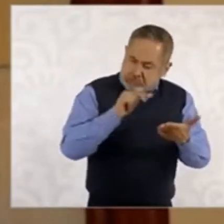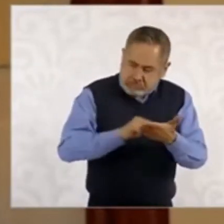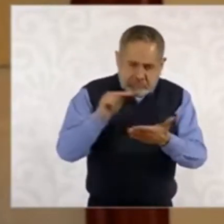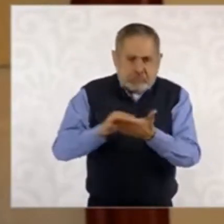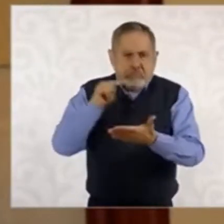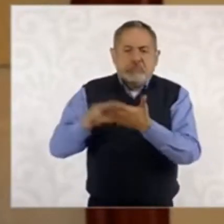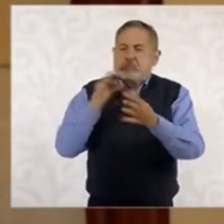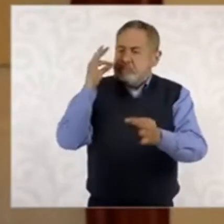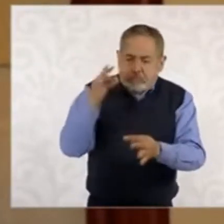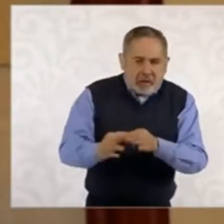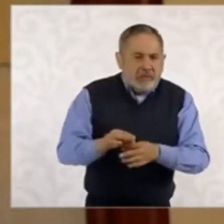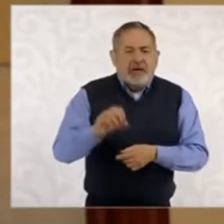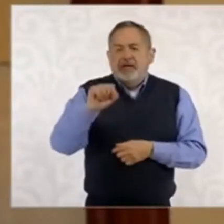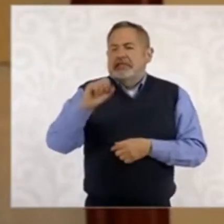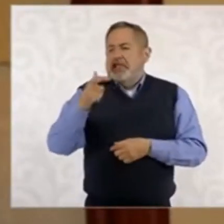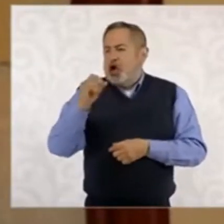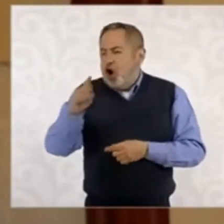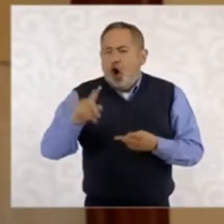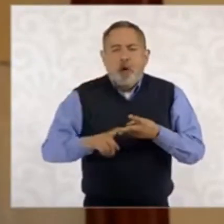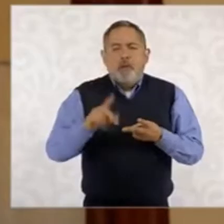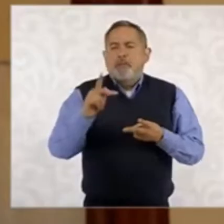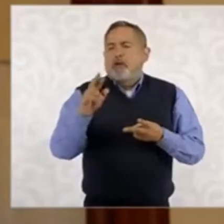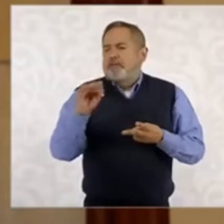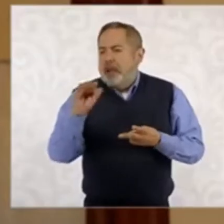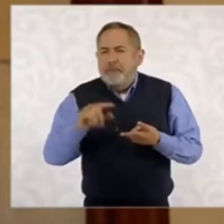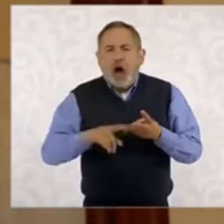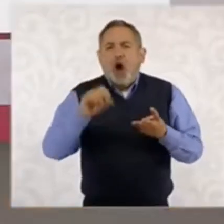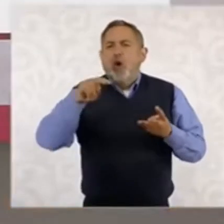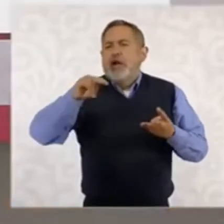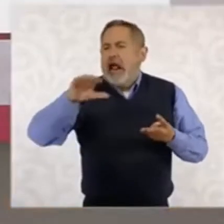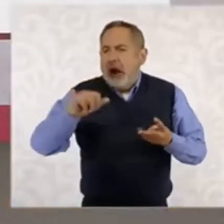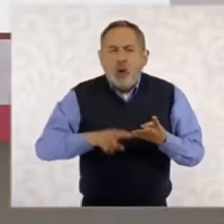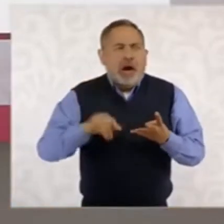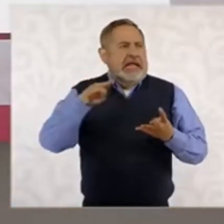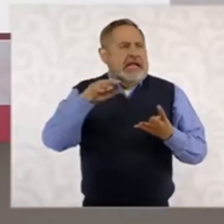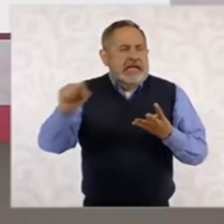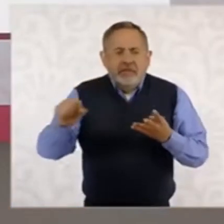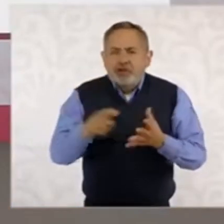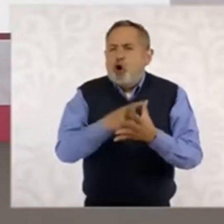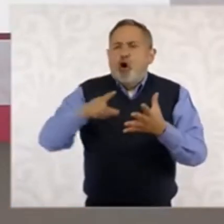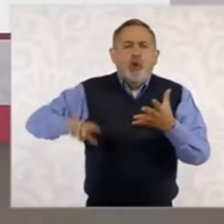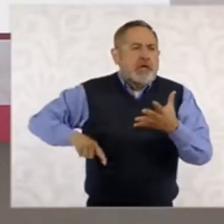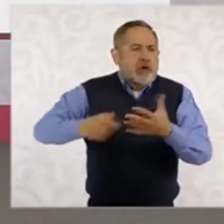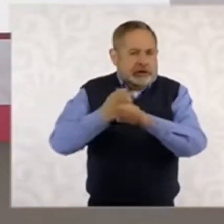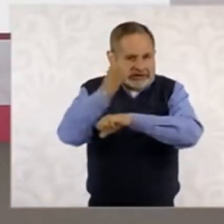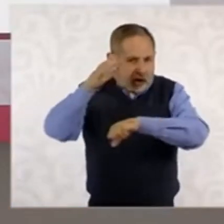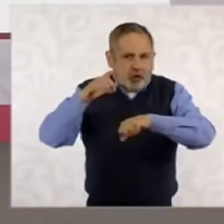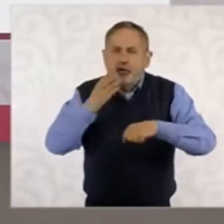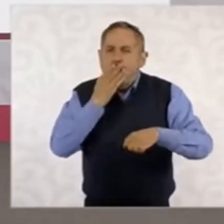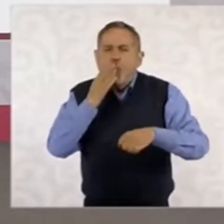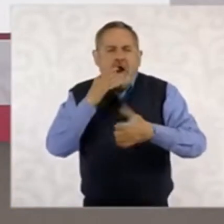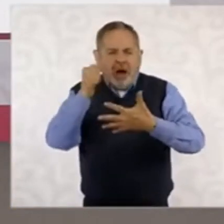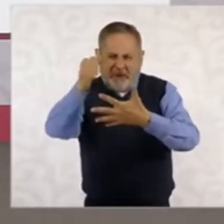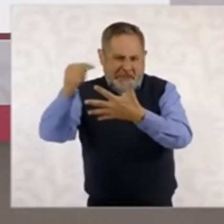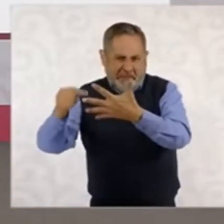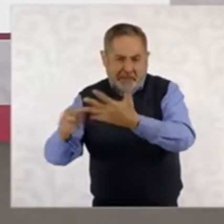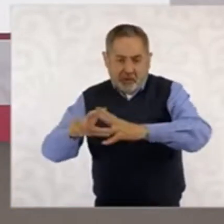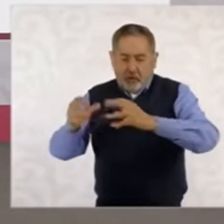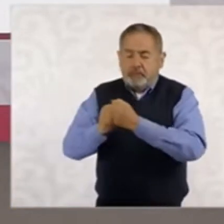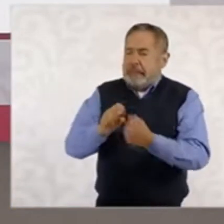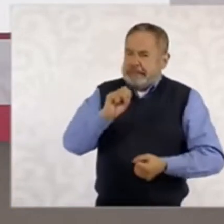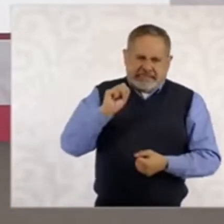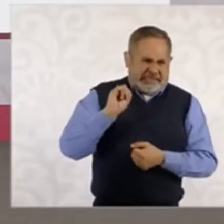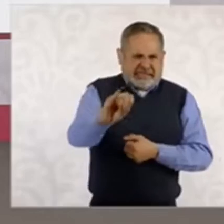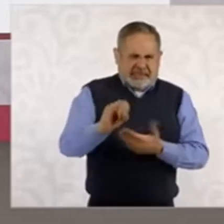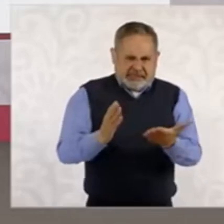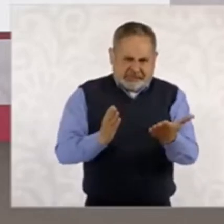Segov, Semarnat, Trabajo, Profepa, Conagua, el IMSS Bienestar, el IMTA, el gobierno del Estado de Sonora, se construye esta propuesta.